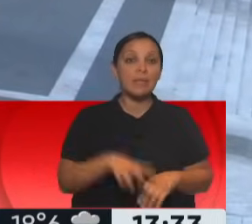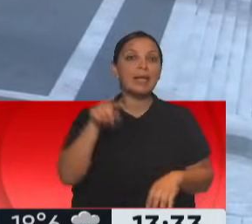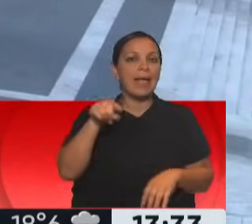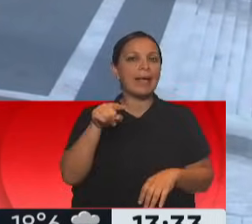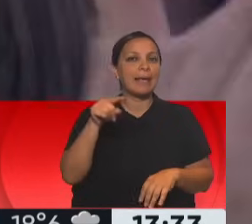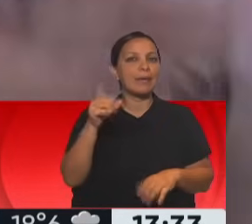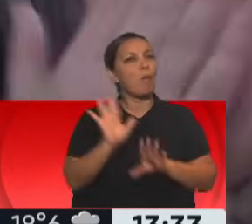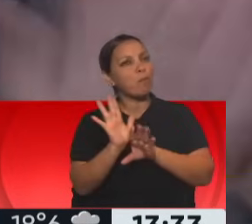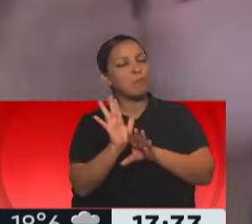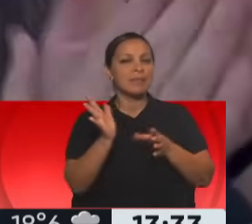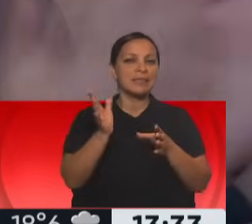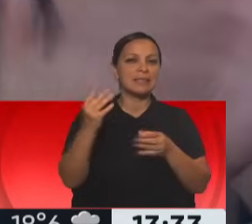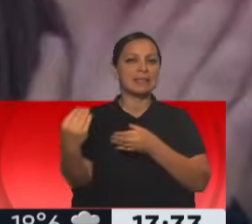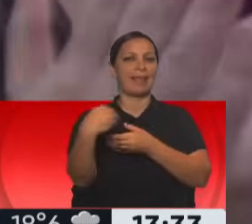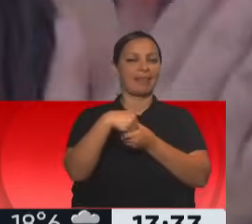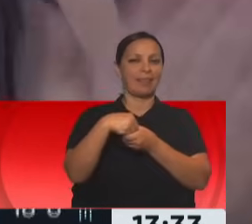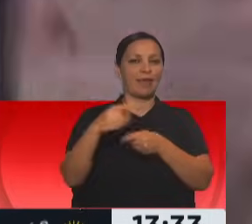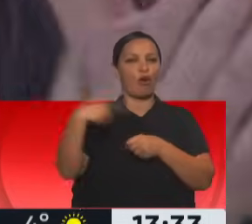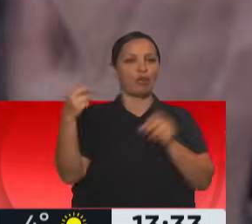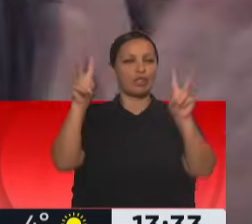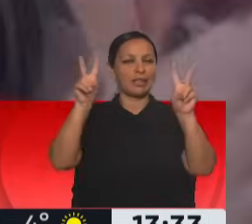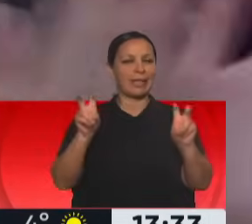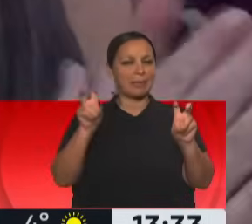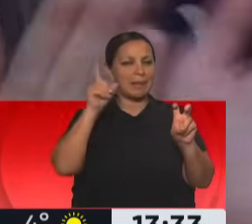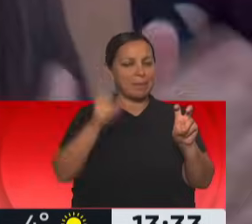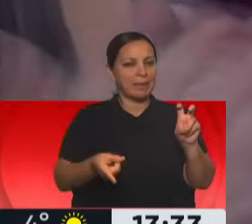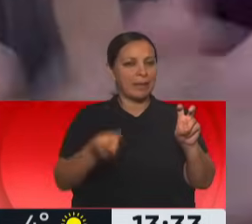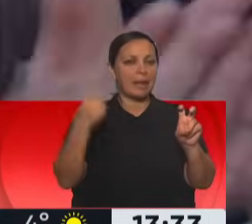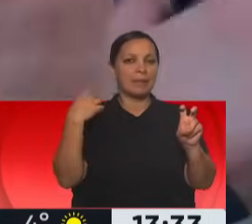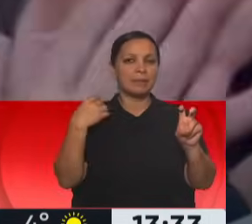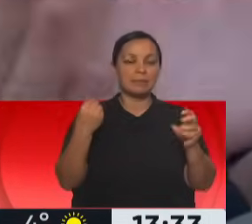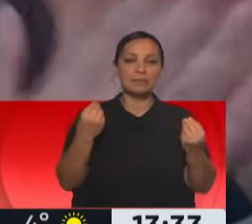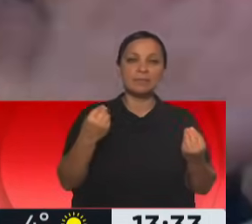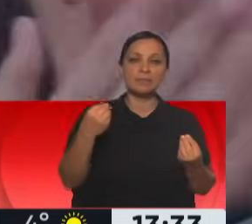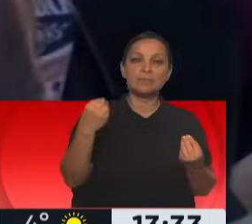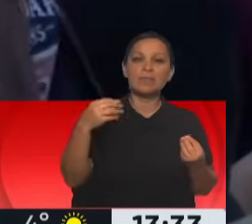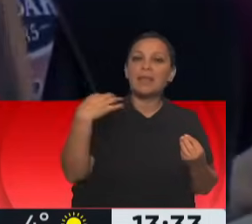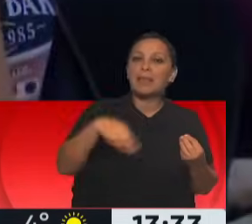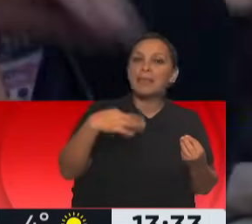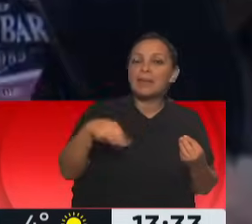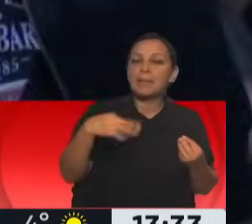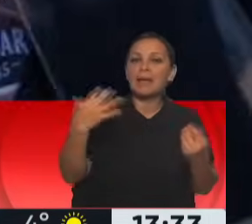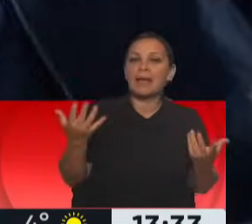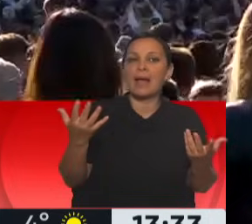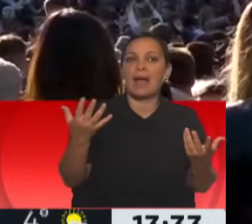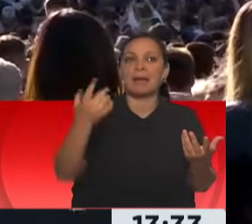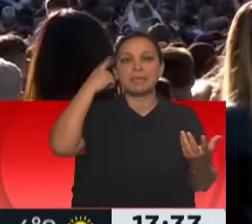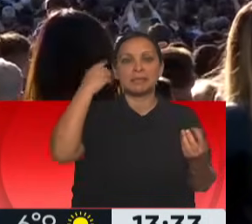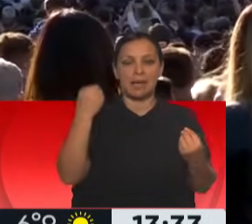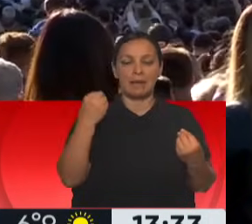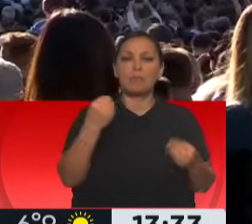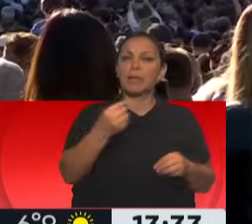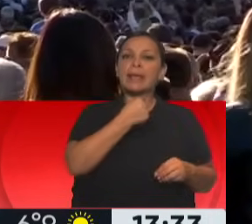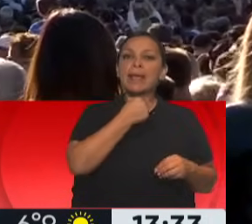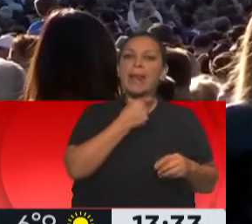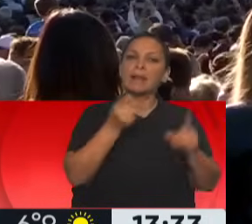otro de los puntos que deberá tener, o otro de los puntos que debieron discutir quienes llevan adelante los destinos de la Iglesia. ¿Quieren otra vez un